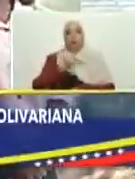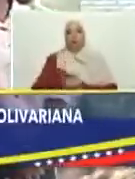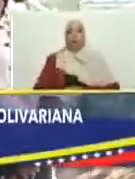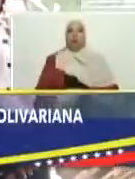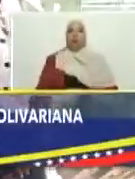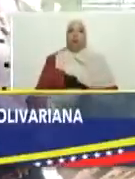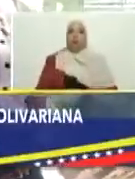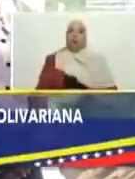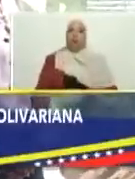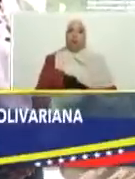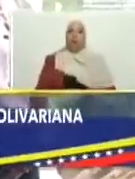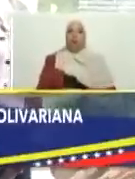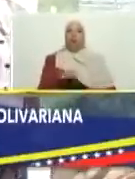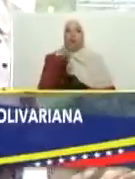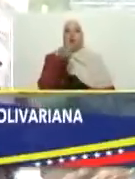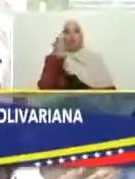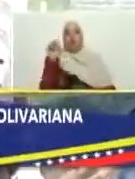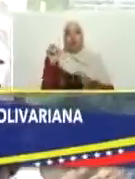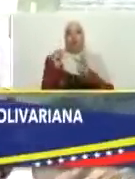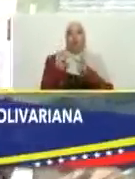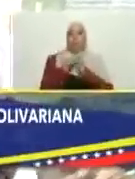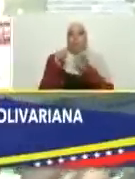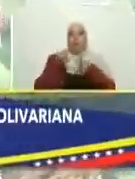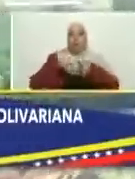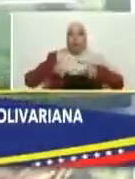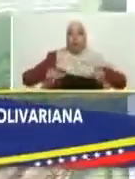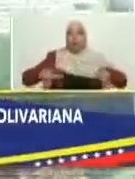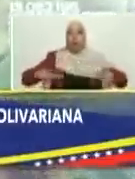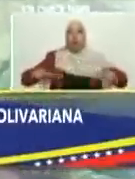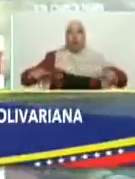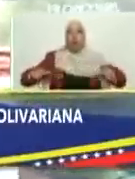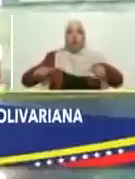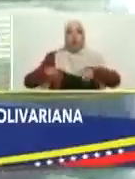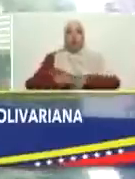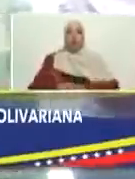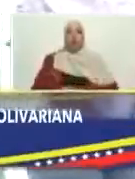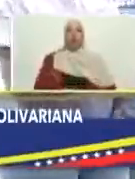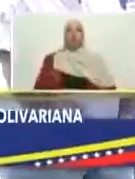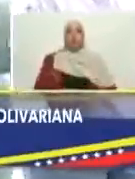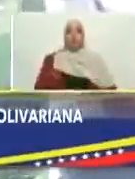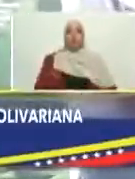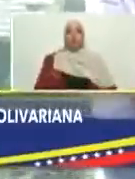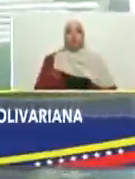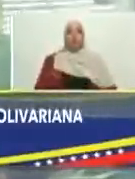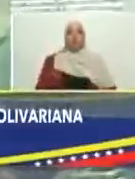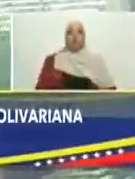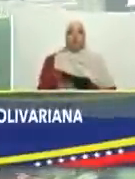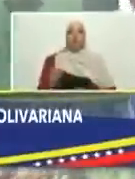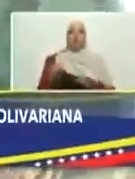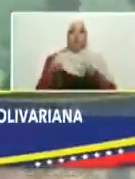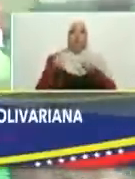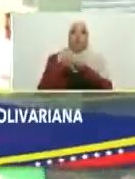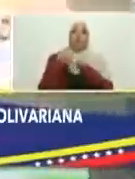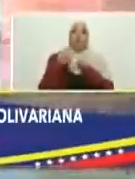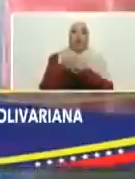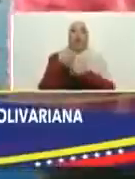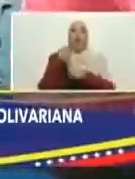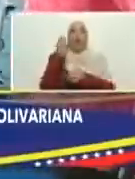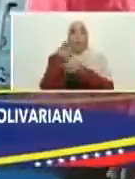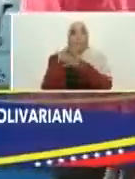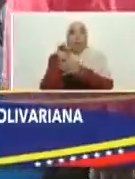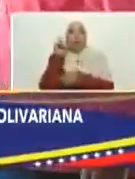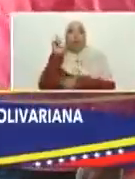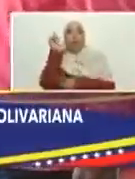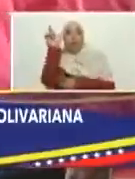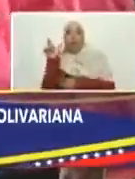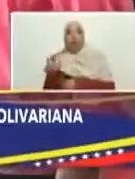inaugurar 20.000 hectáreas de siembra de camarones en el sur del lago, que el compañero Juan Carlos Loyo ha venido